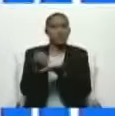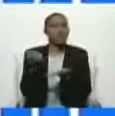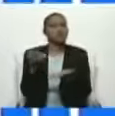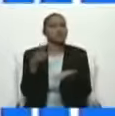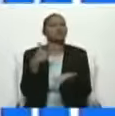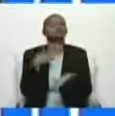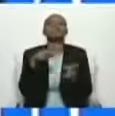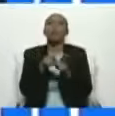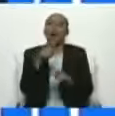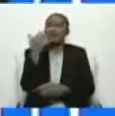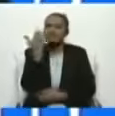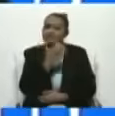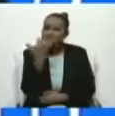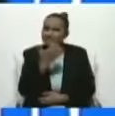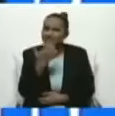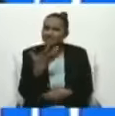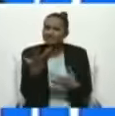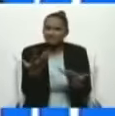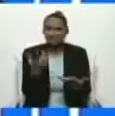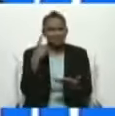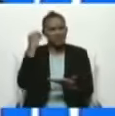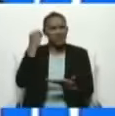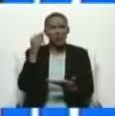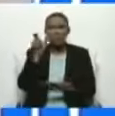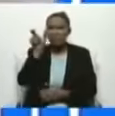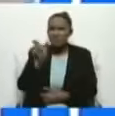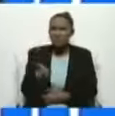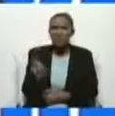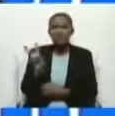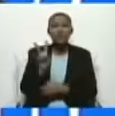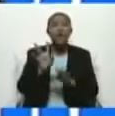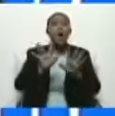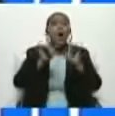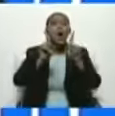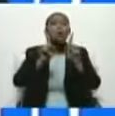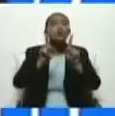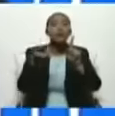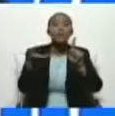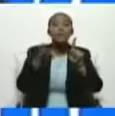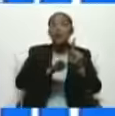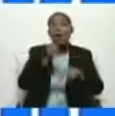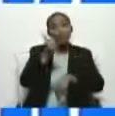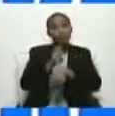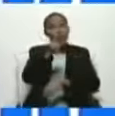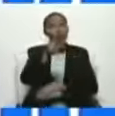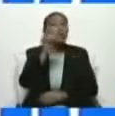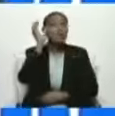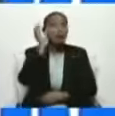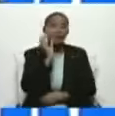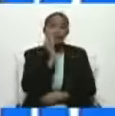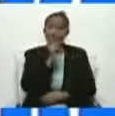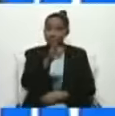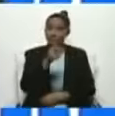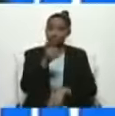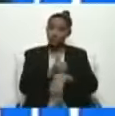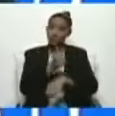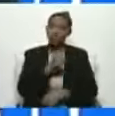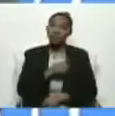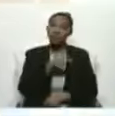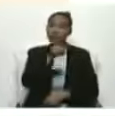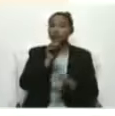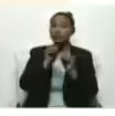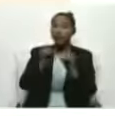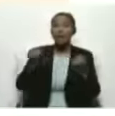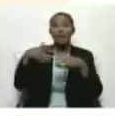divertido, si no fuera trágico, porque 11 venezolanos fallecieron. Por tu culpa, Capriles, llama a marchar contra